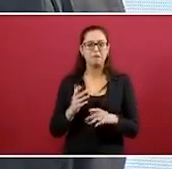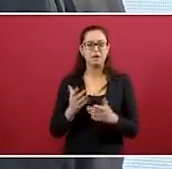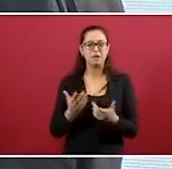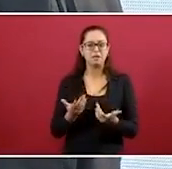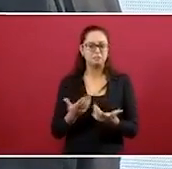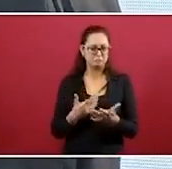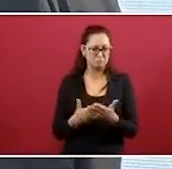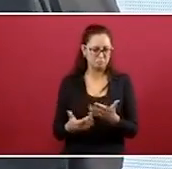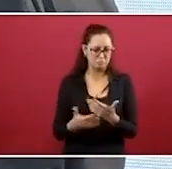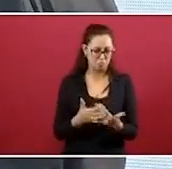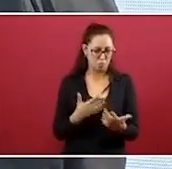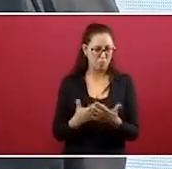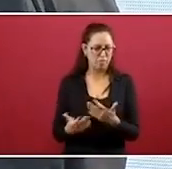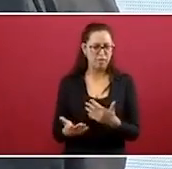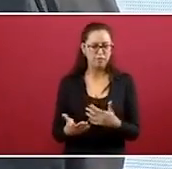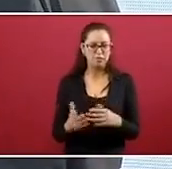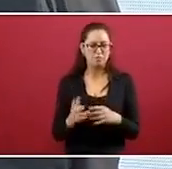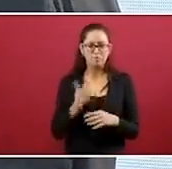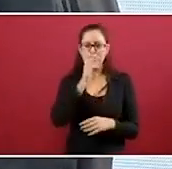modernos,